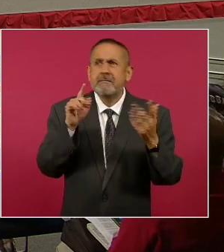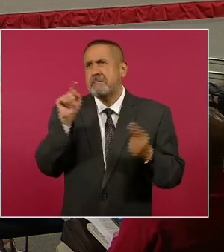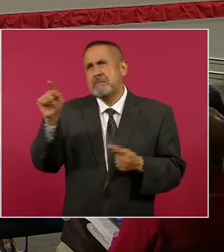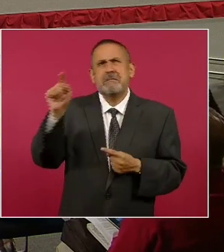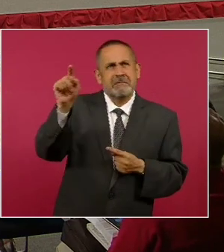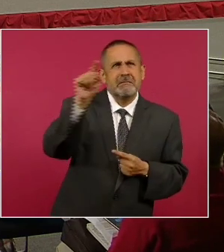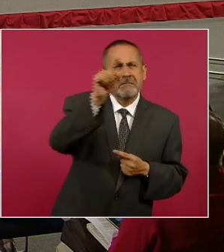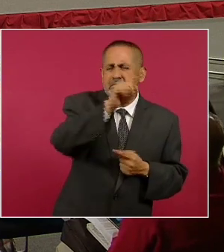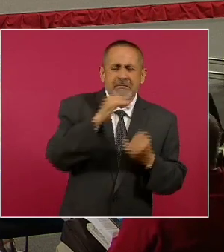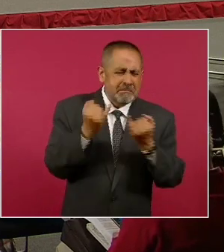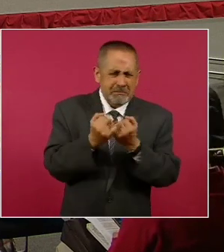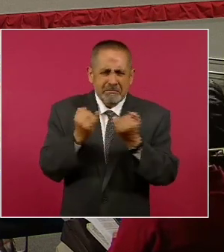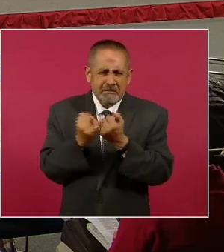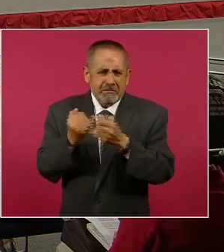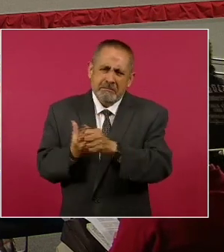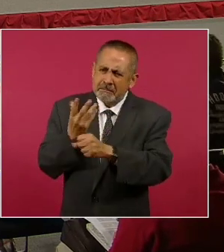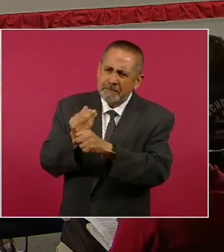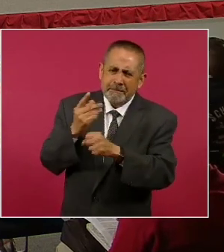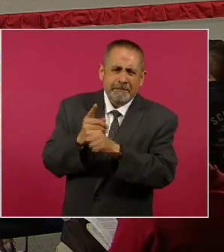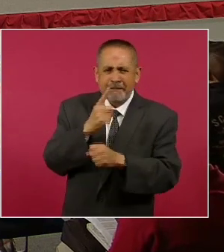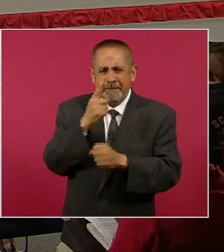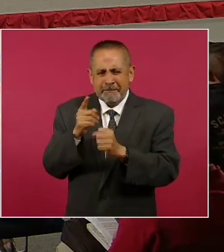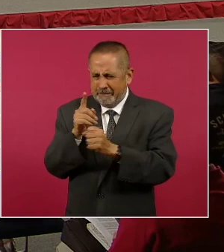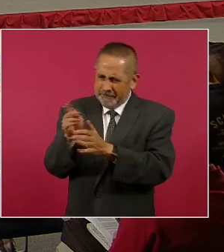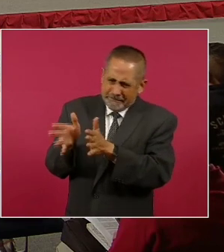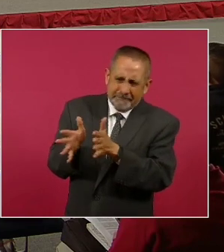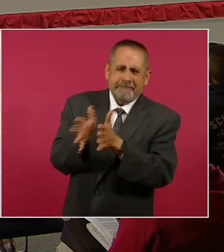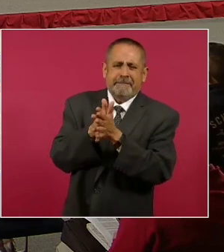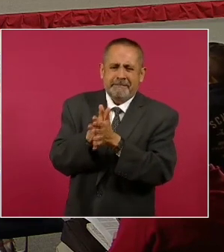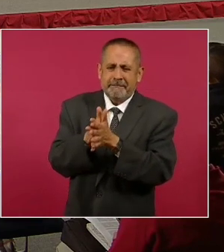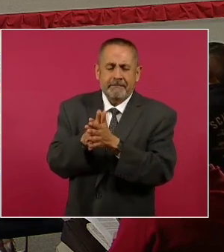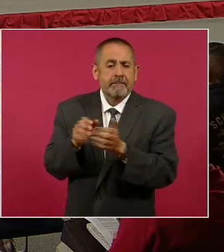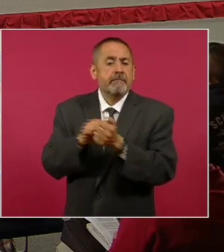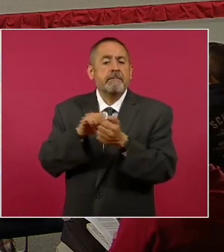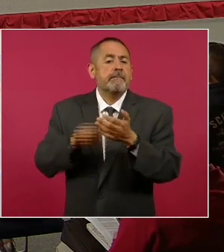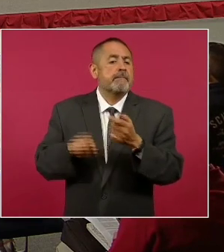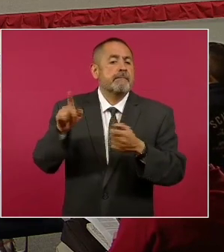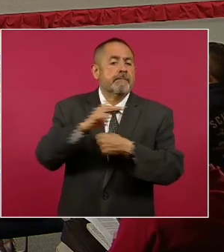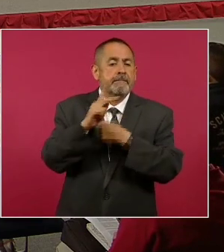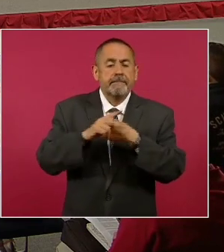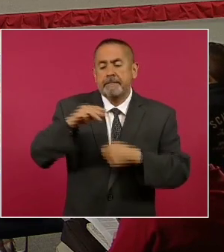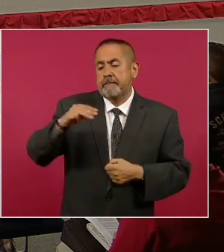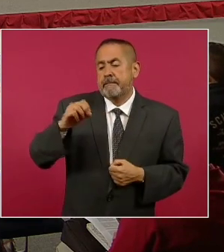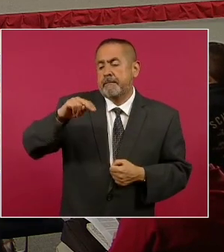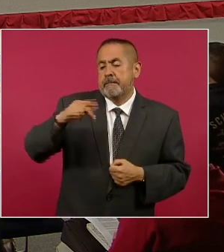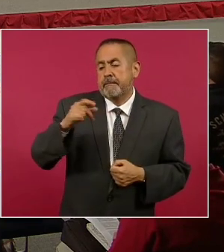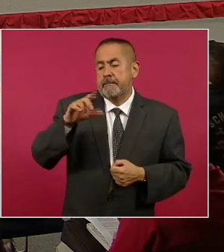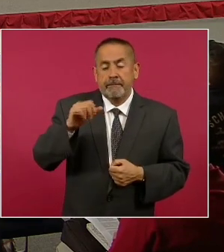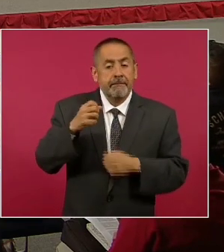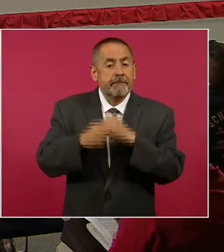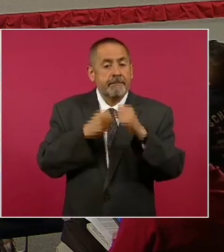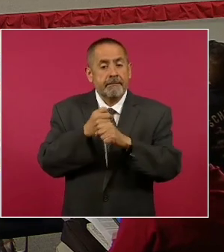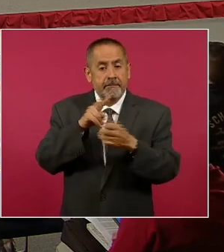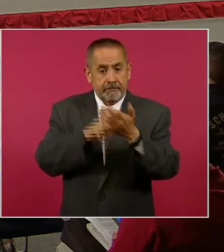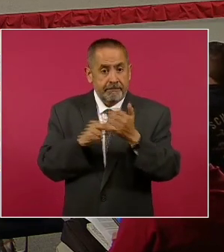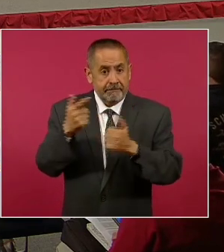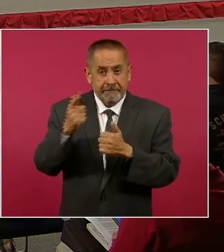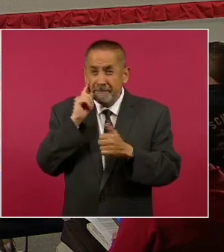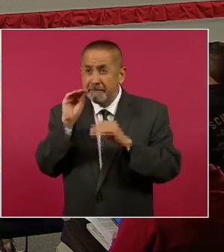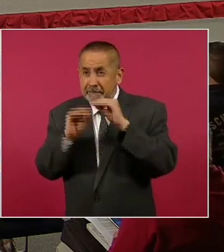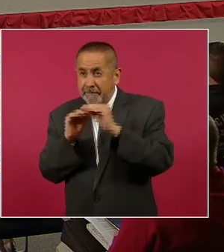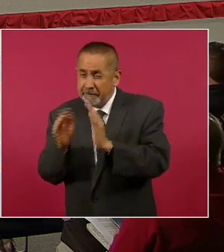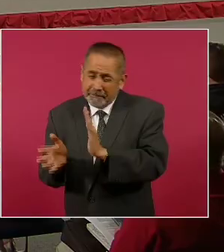han corregido con este procedimiento. En Mongolia, en 2007, se colocó este tipo de